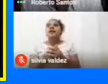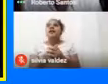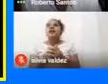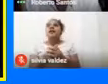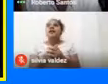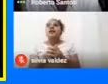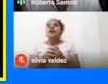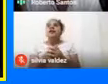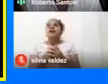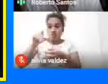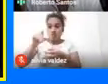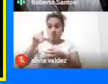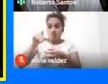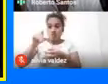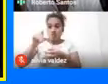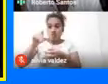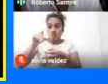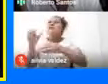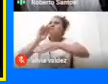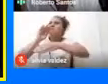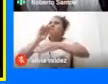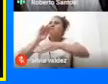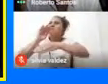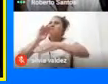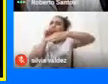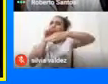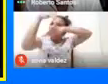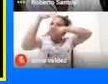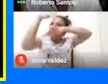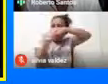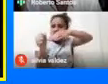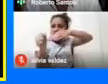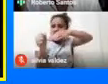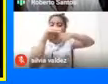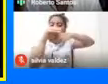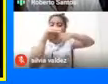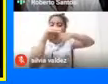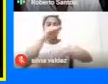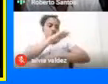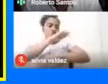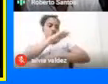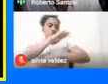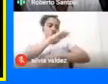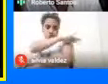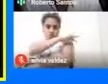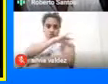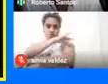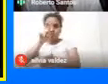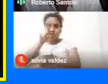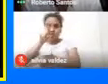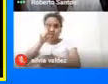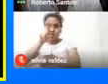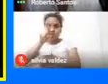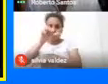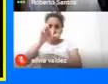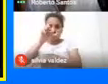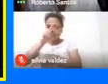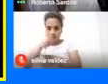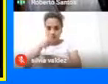Que lo conocemos Hoy como Sumapás Es Sunapá Que es el camino Del padre